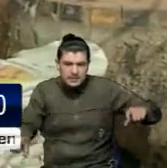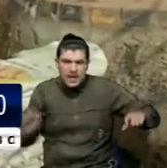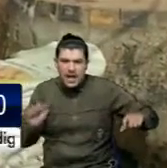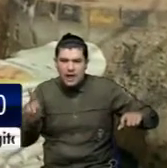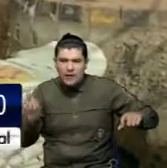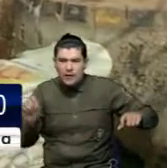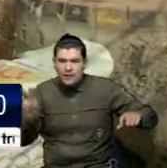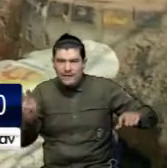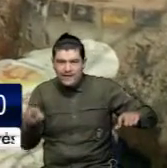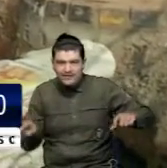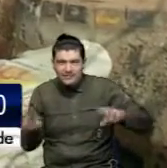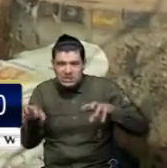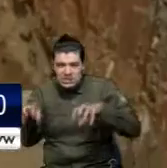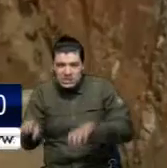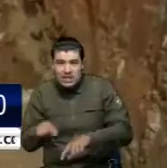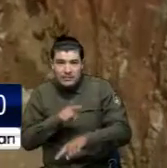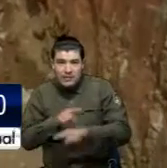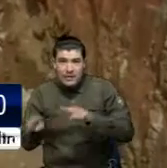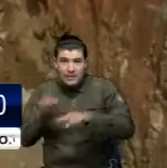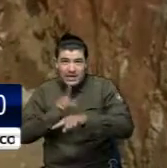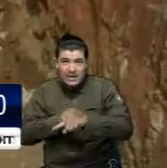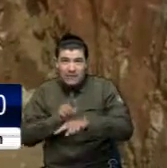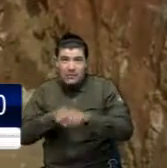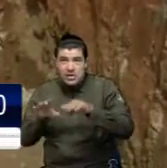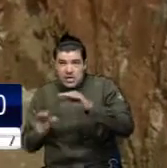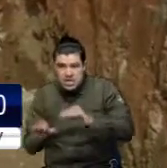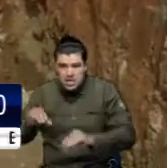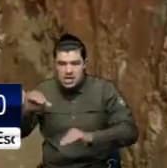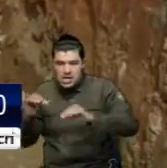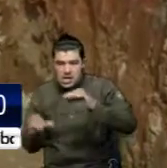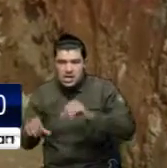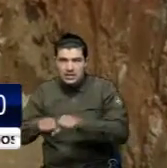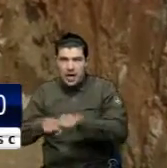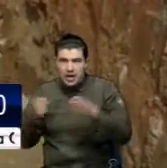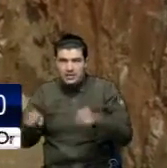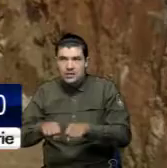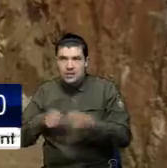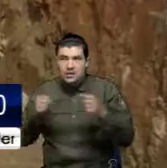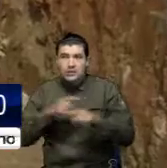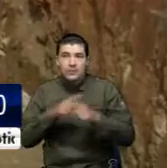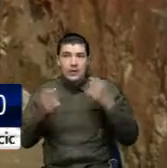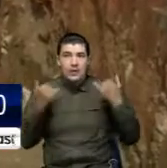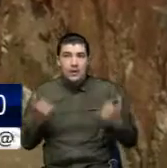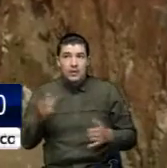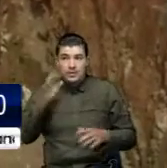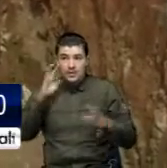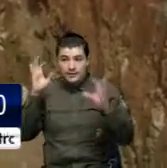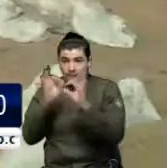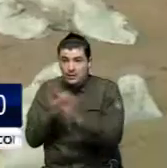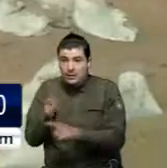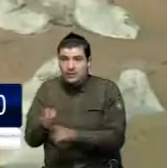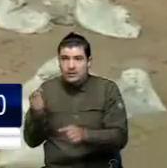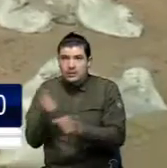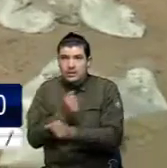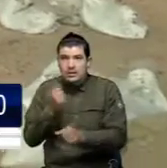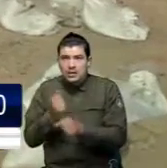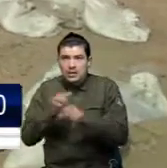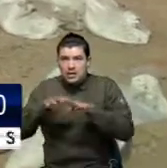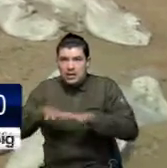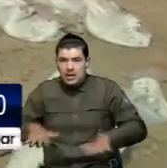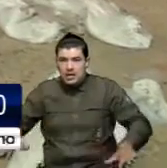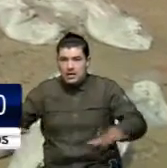con el tiempo y con el paso de vehículos pesados ha cedido su construcción. Esta vez se está trabajando en la parte